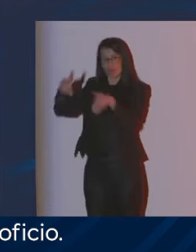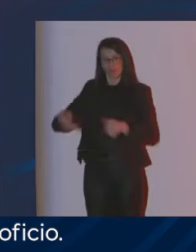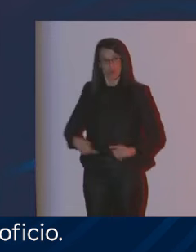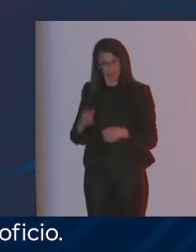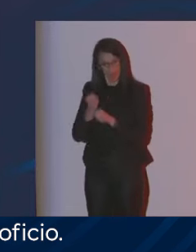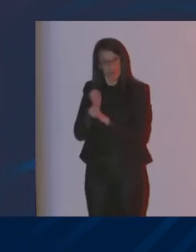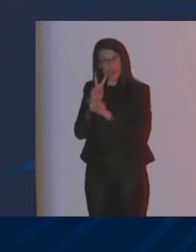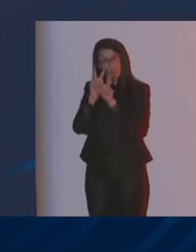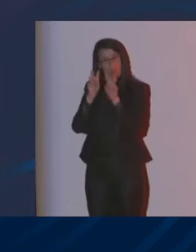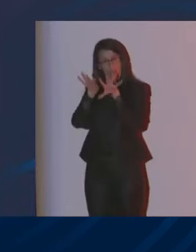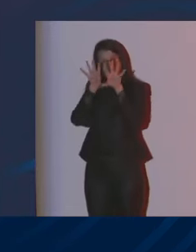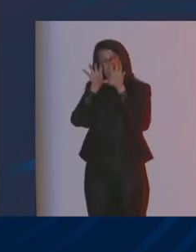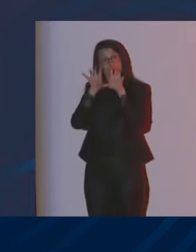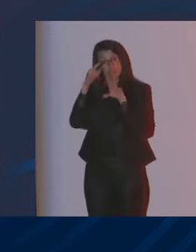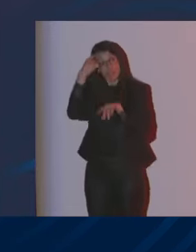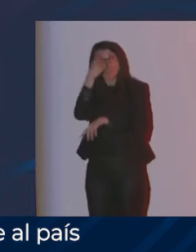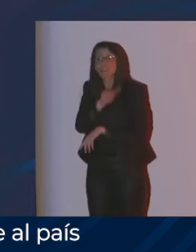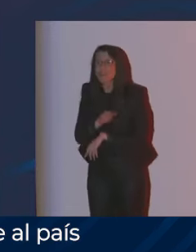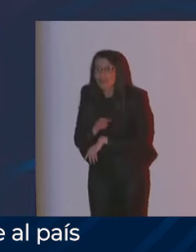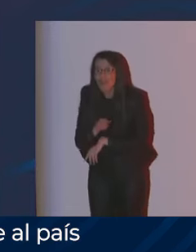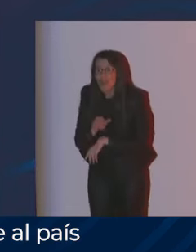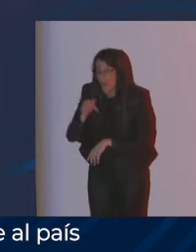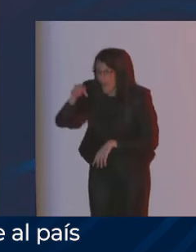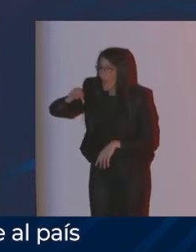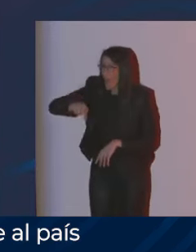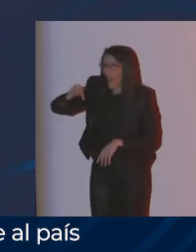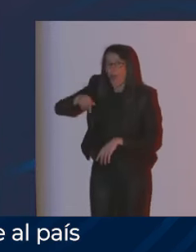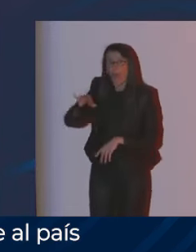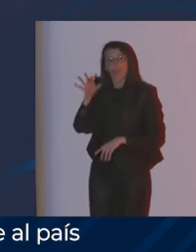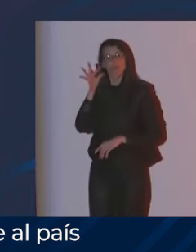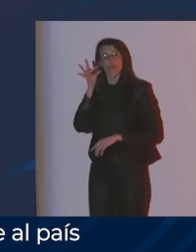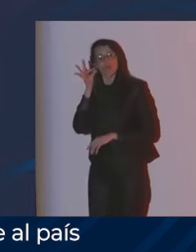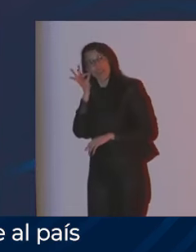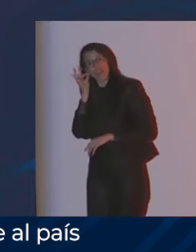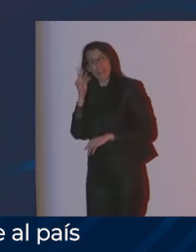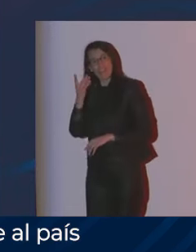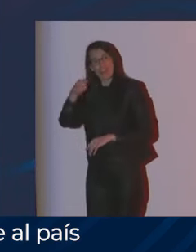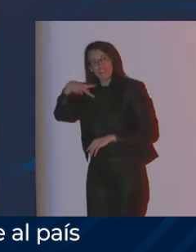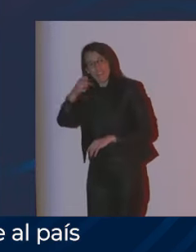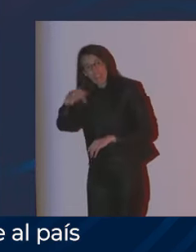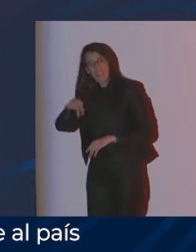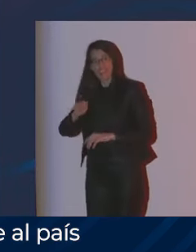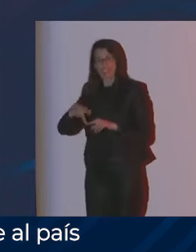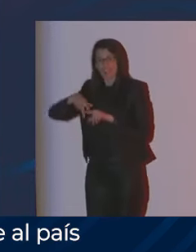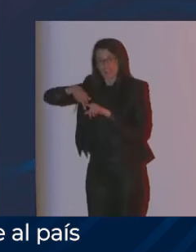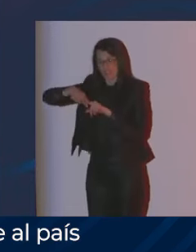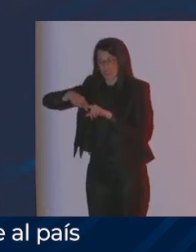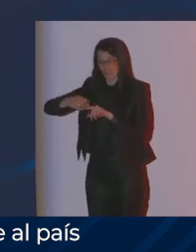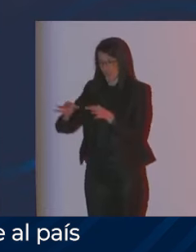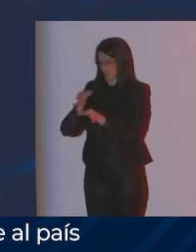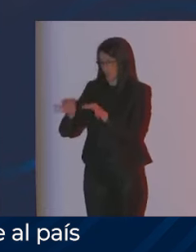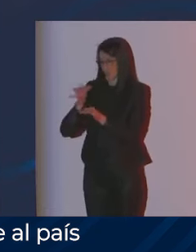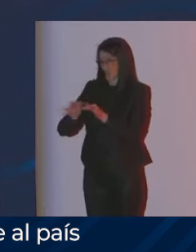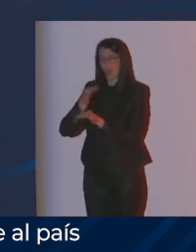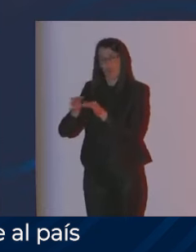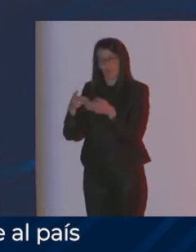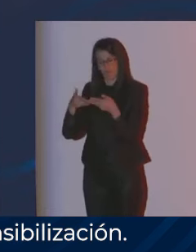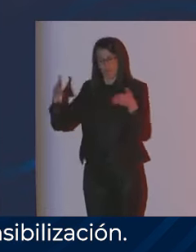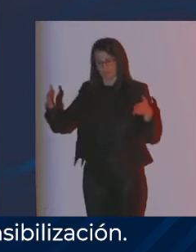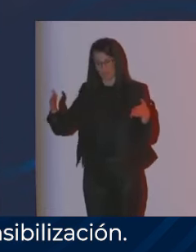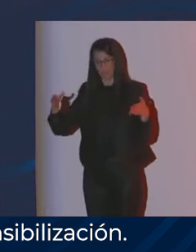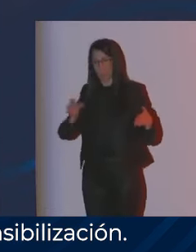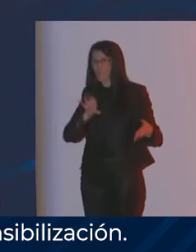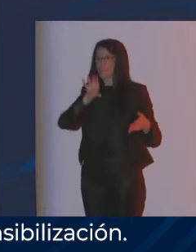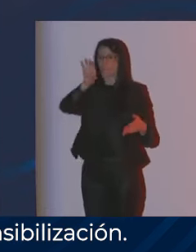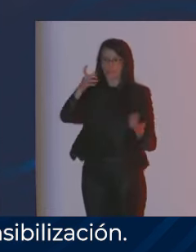oficio. ¿Y saben qué? Hoy Damiana quiere abrir un taller de costura y mudarse al país de